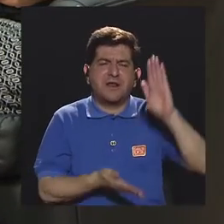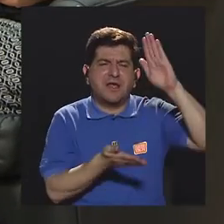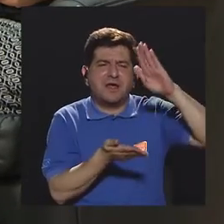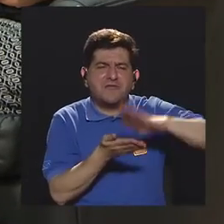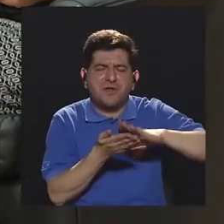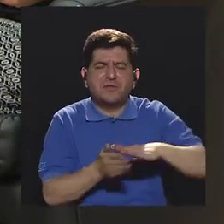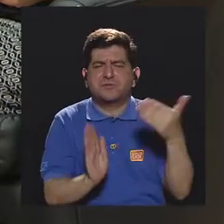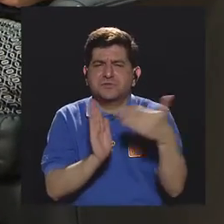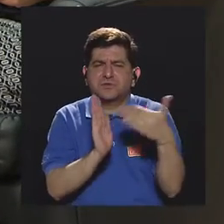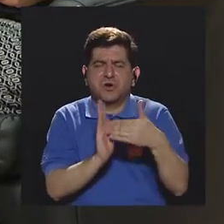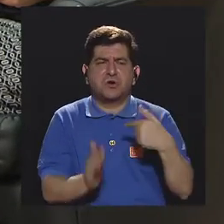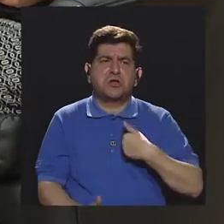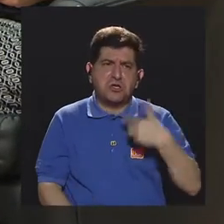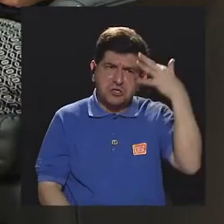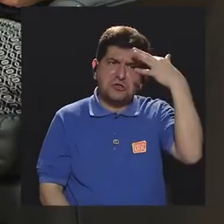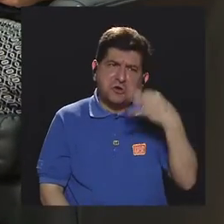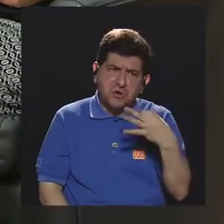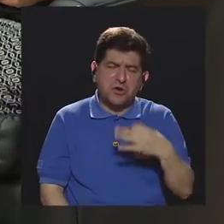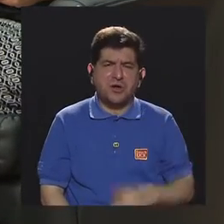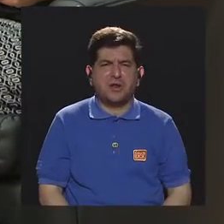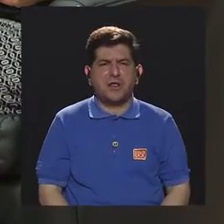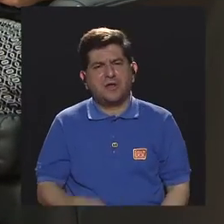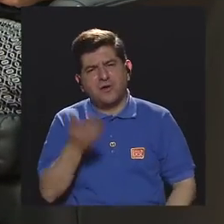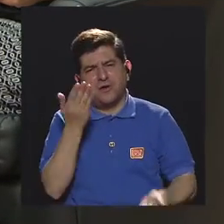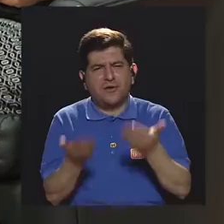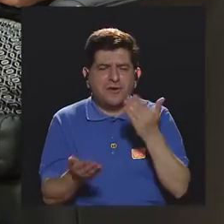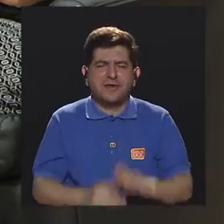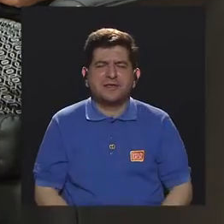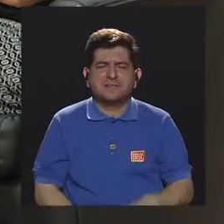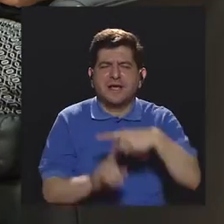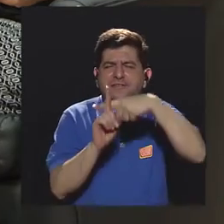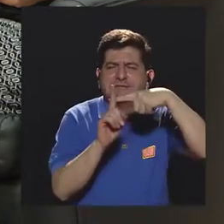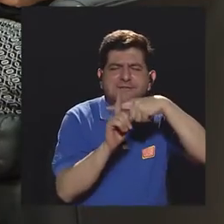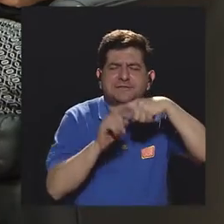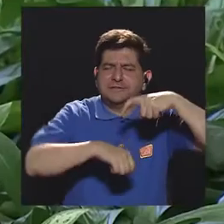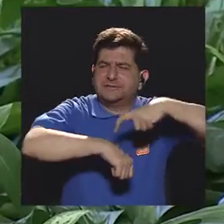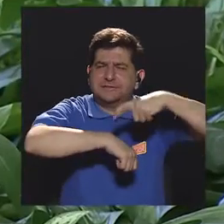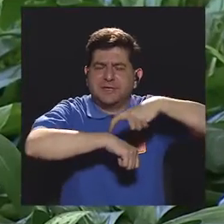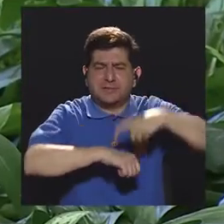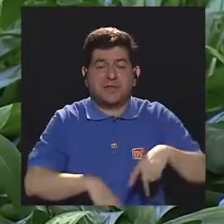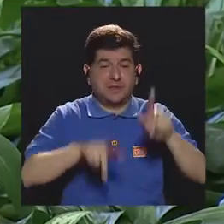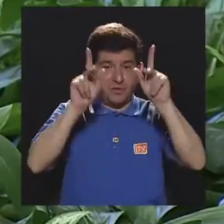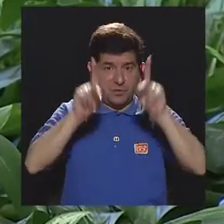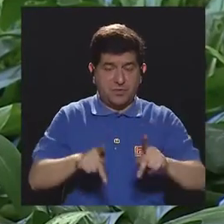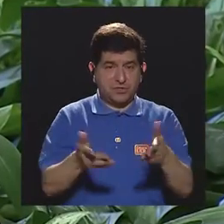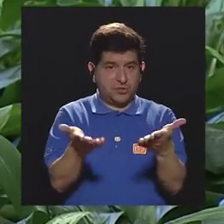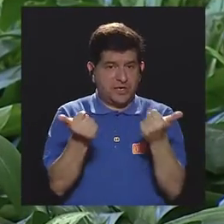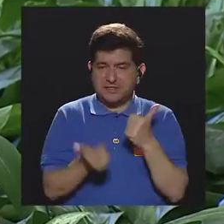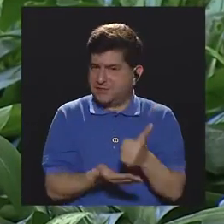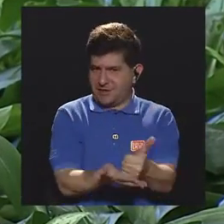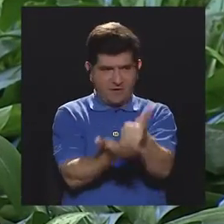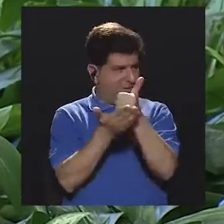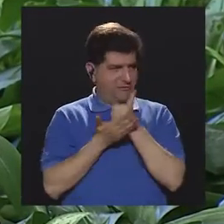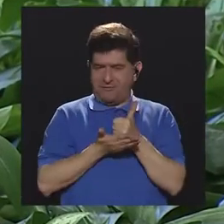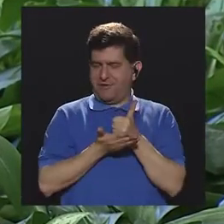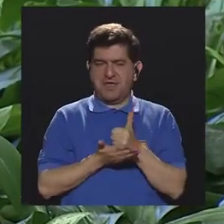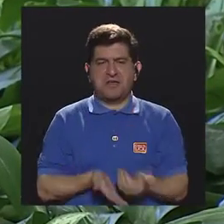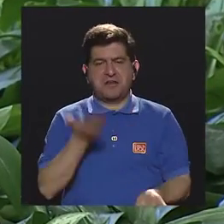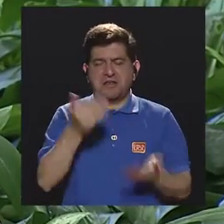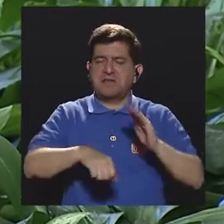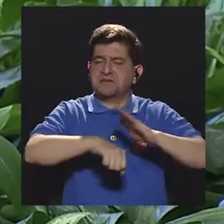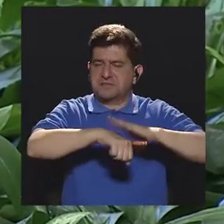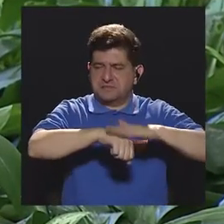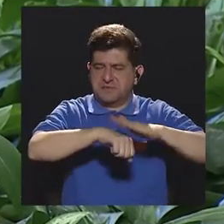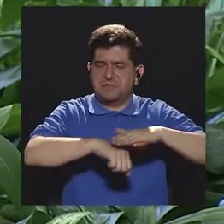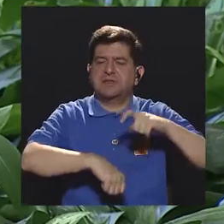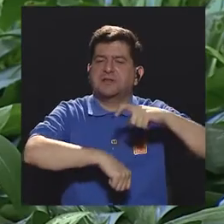lo comparto como un in-between, digamos un intermedio entre las personas que no quieren ayuda y les das